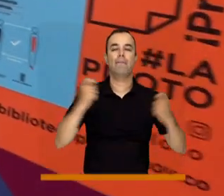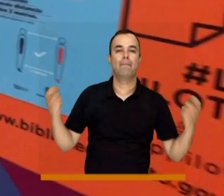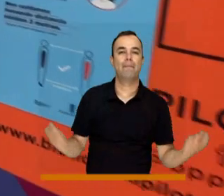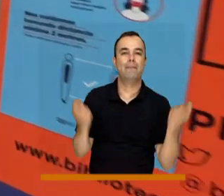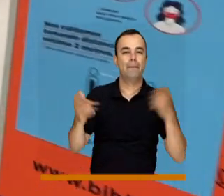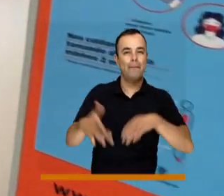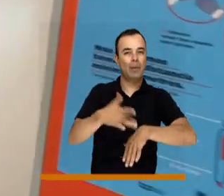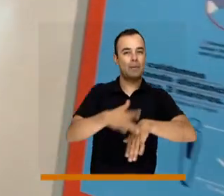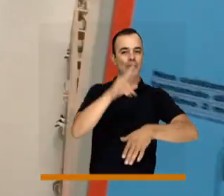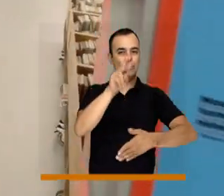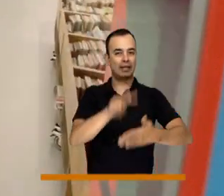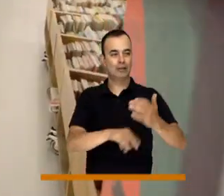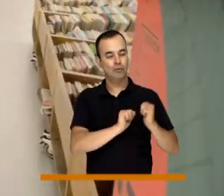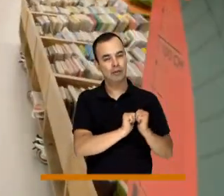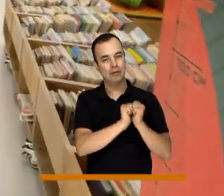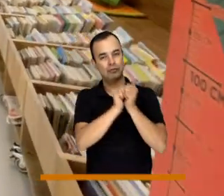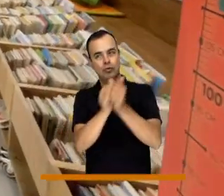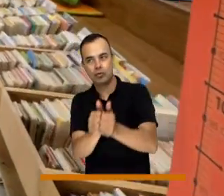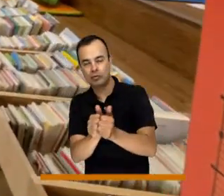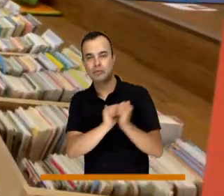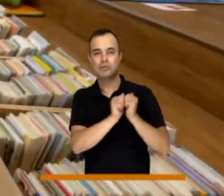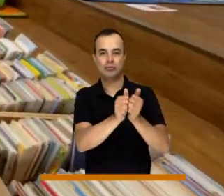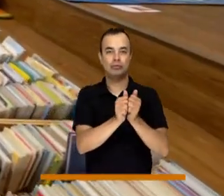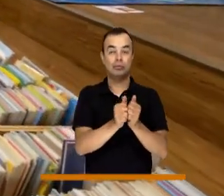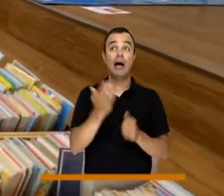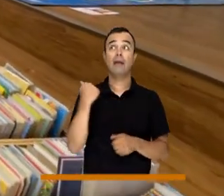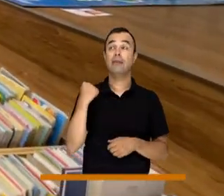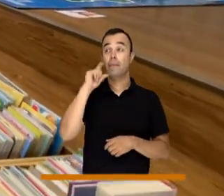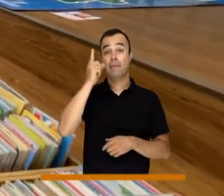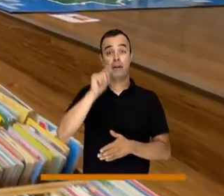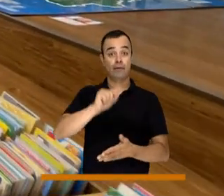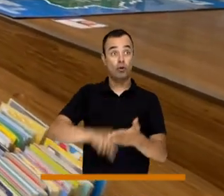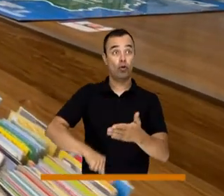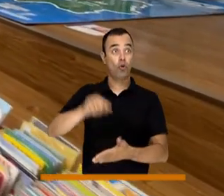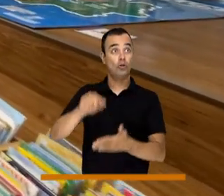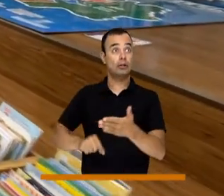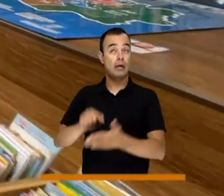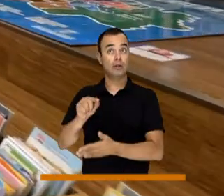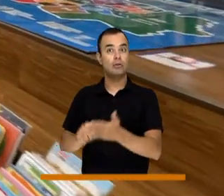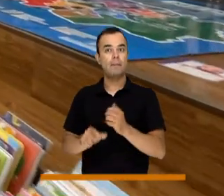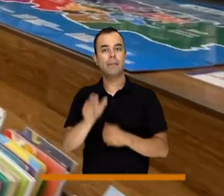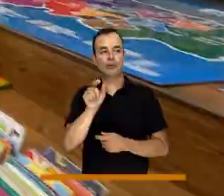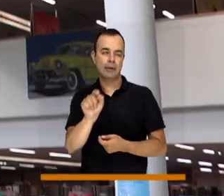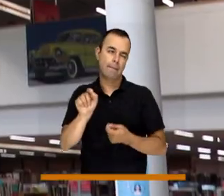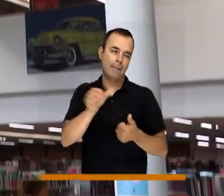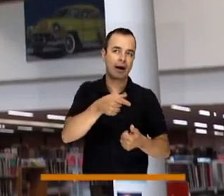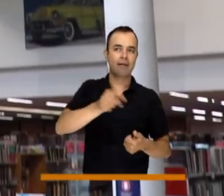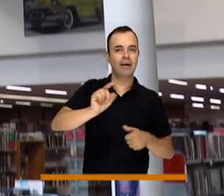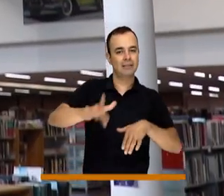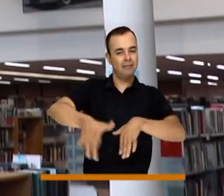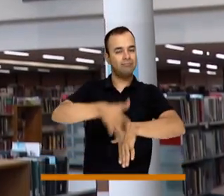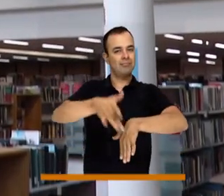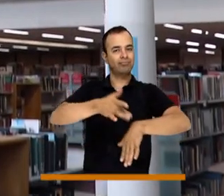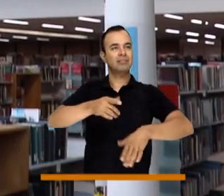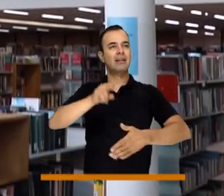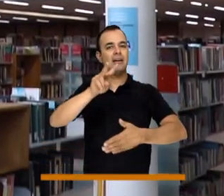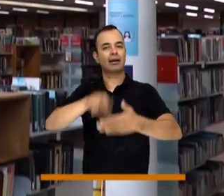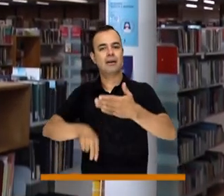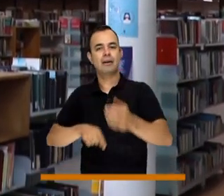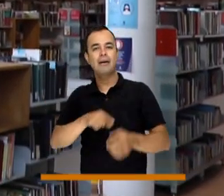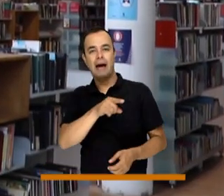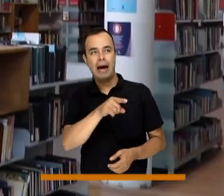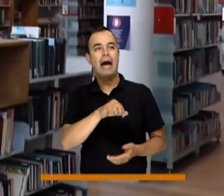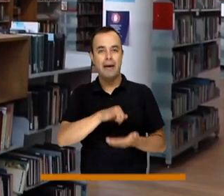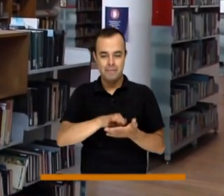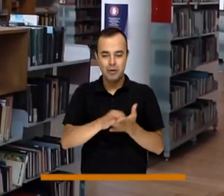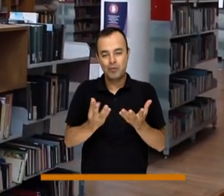de un promotor de lectura, que también es importante. El primer contrato que se hizo en Medellín de alguien que se le pagaba por